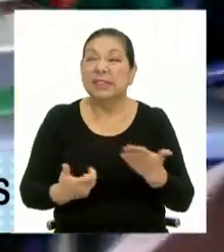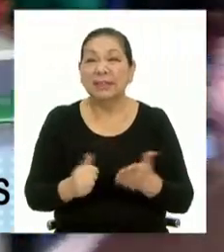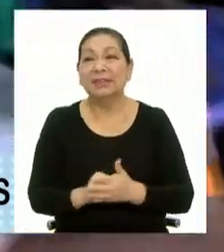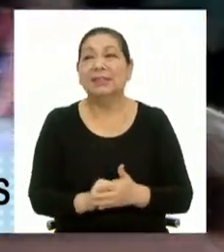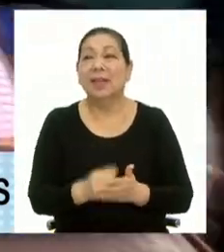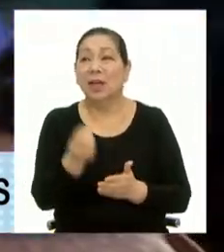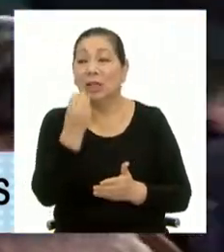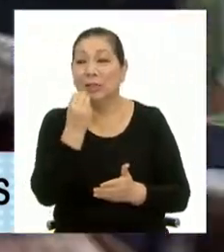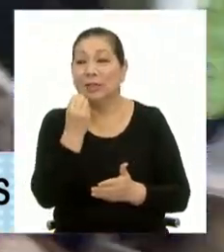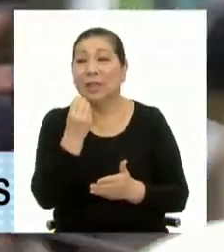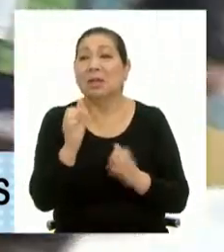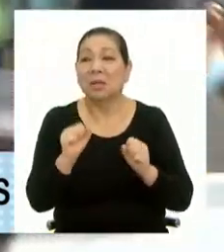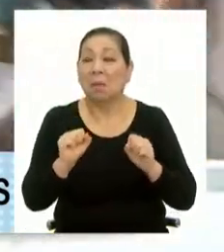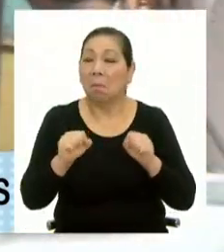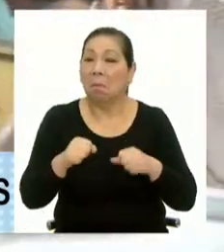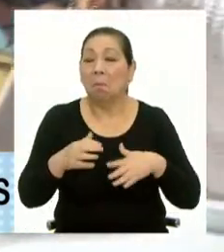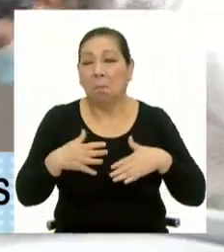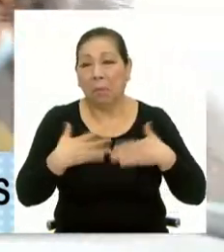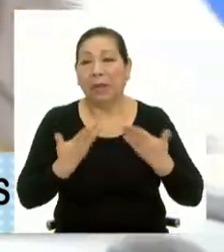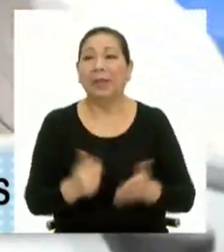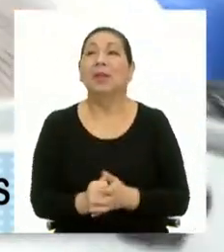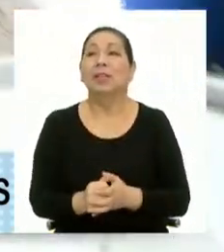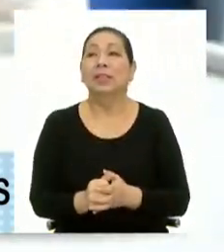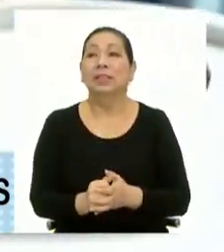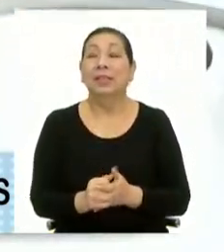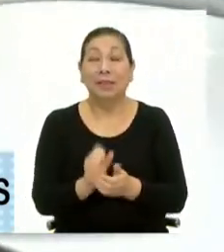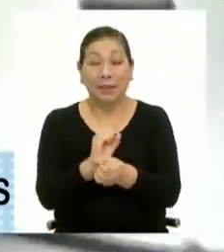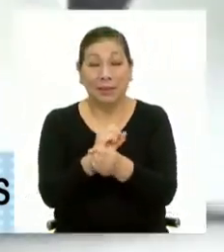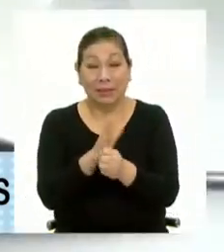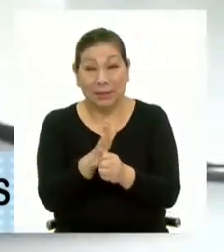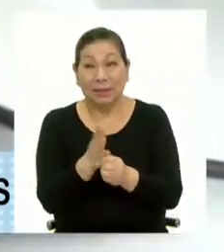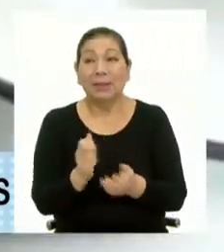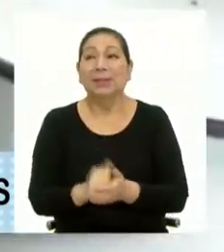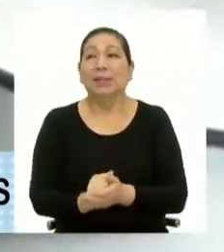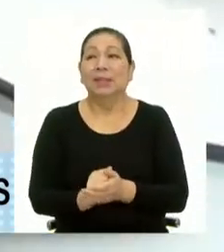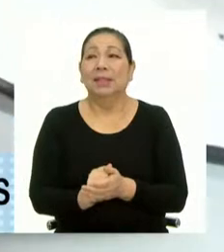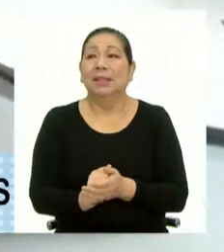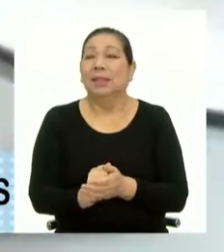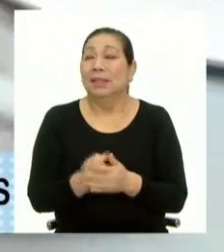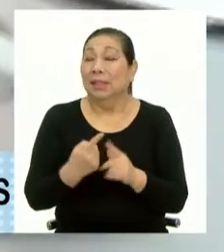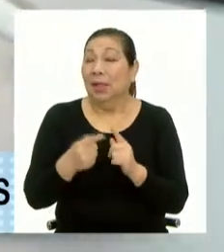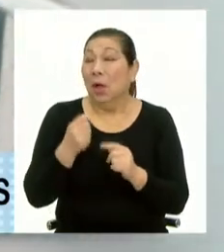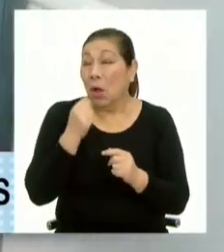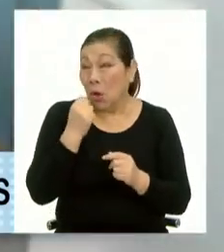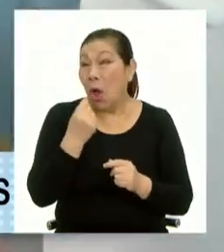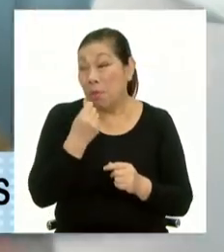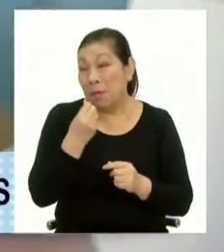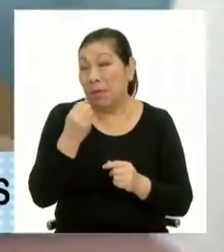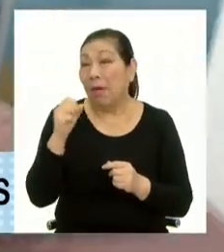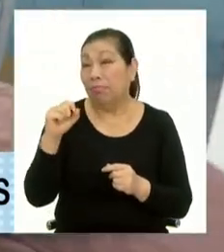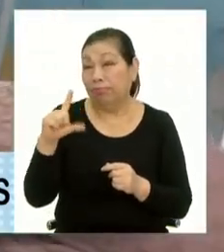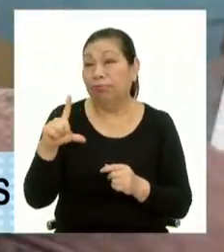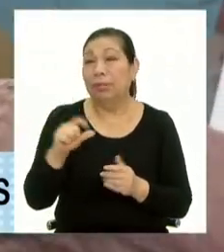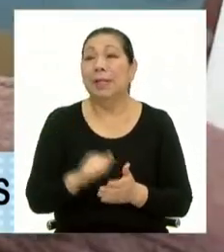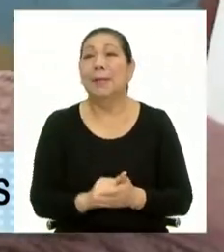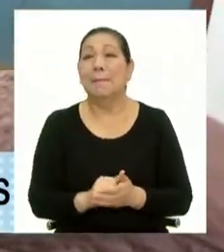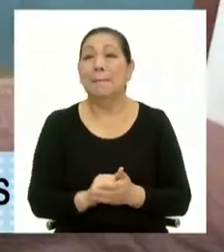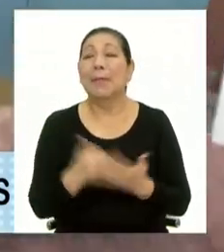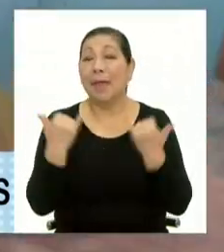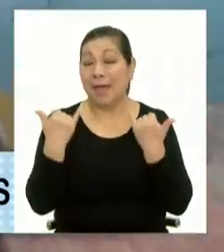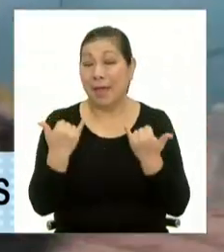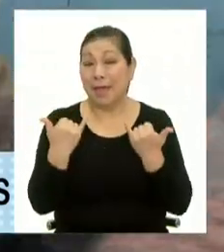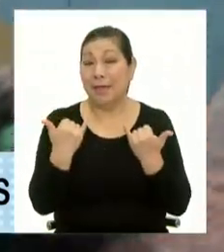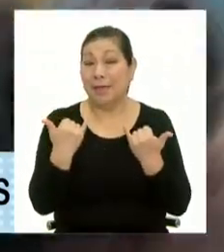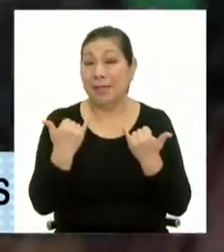los alimentos que pueden, porque debido a la pandemia, debido a al alza de algunos productos, es